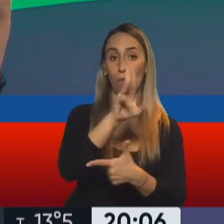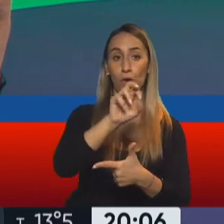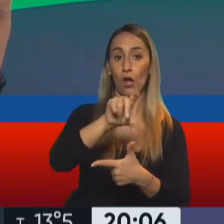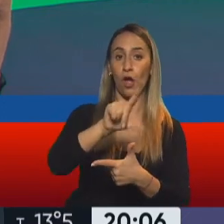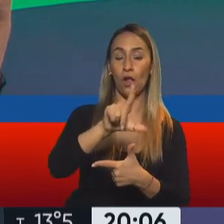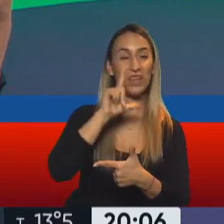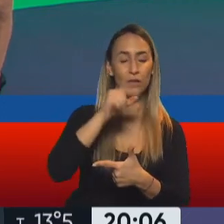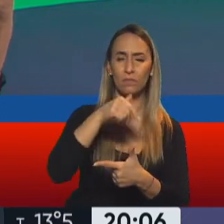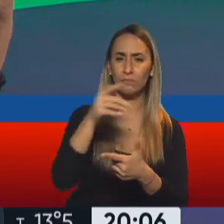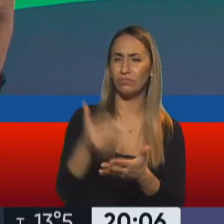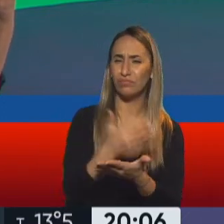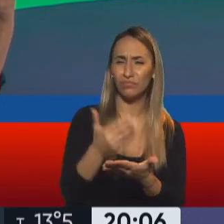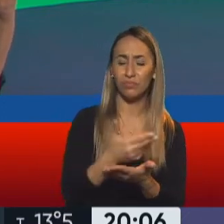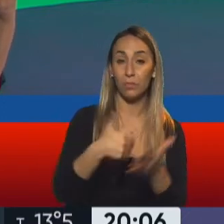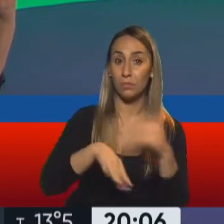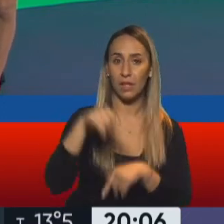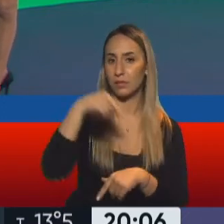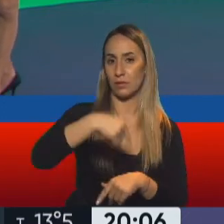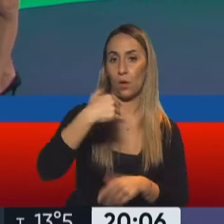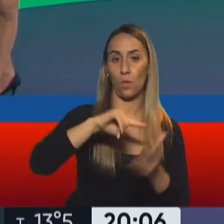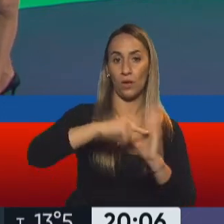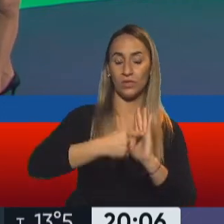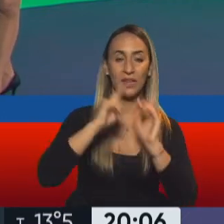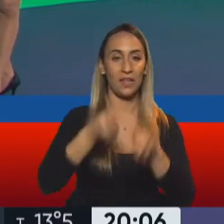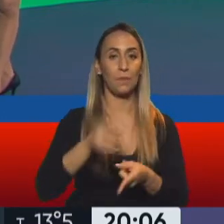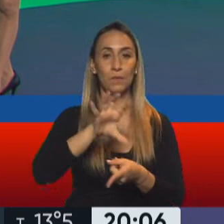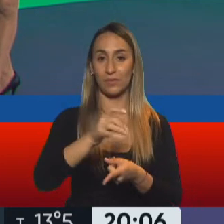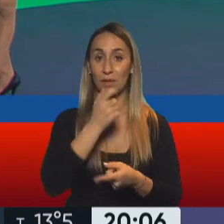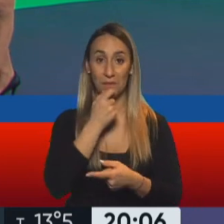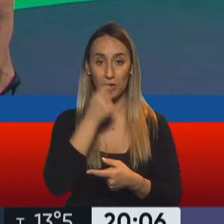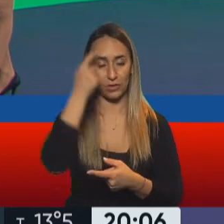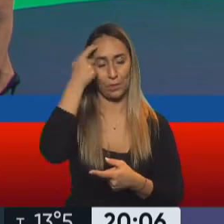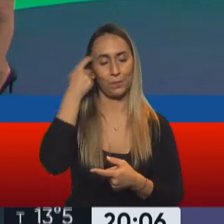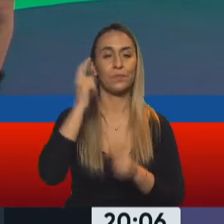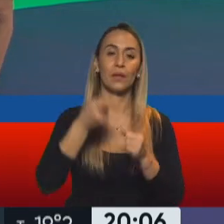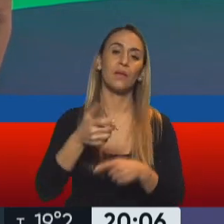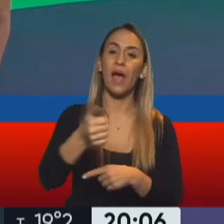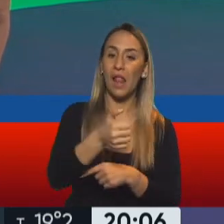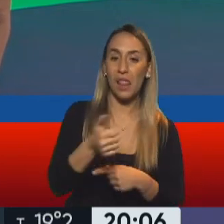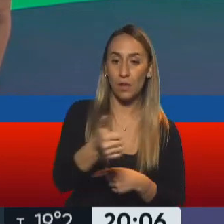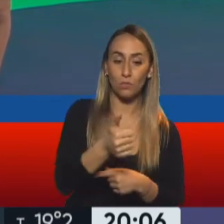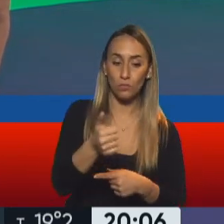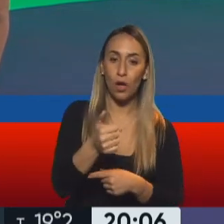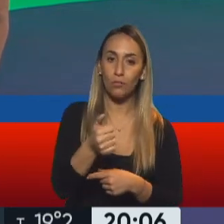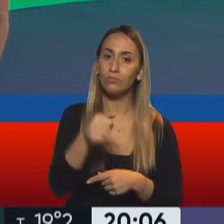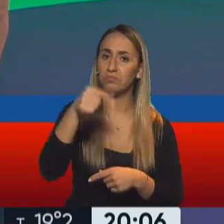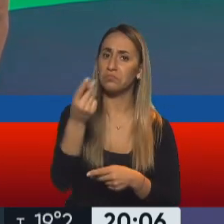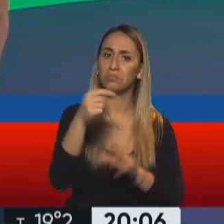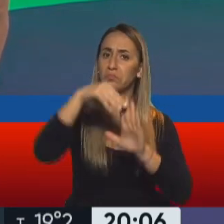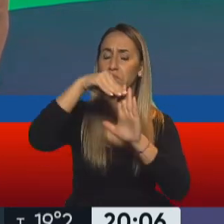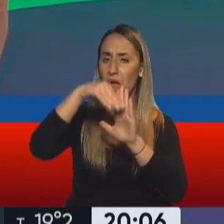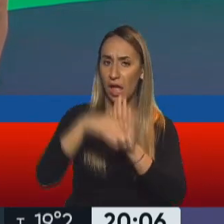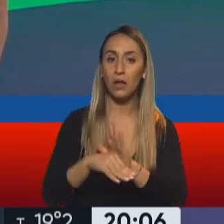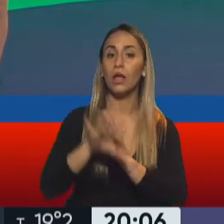Buenos Aires y también de la provincia de Mendoza. Por otra parte, el limón, que está con una tendencia en baja, a